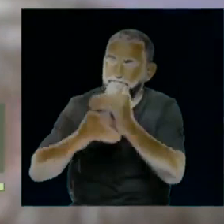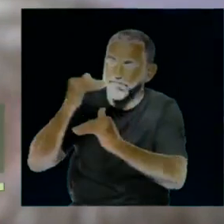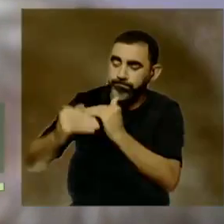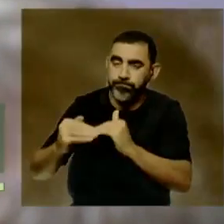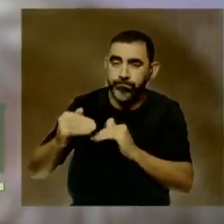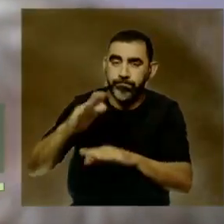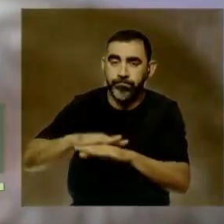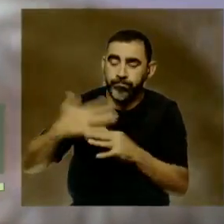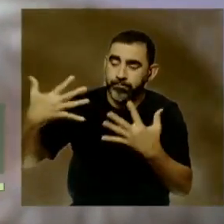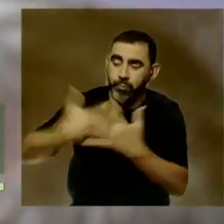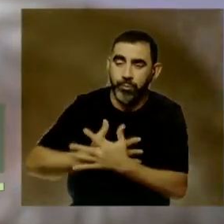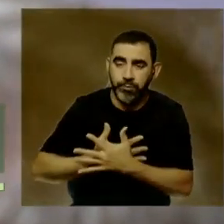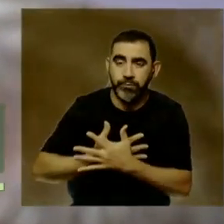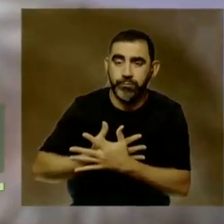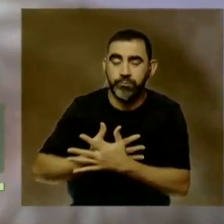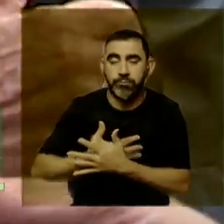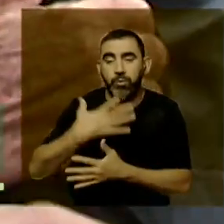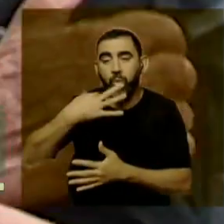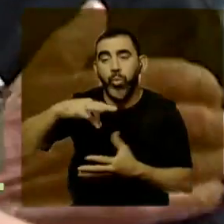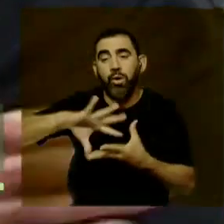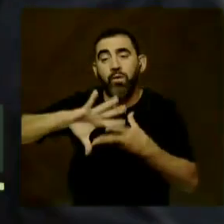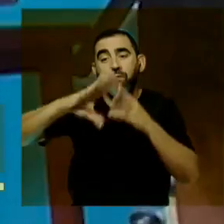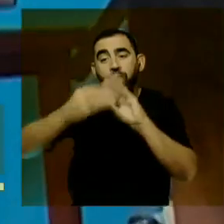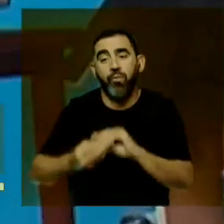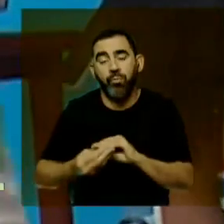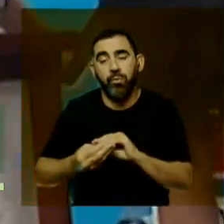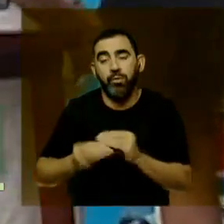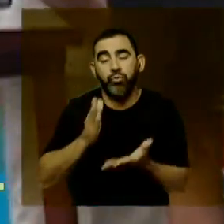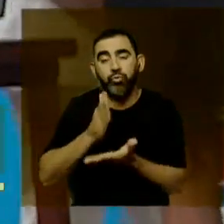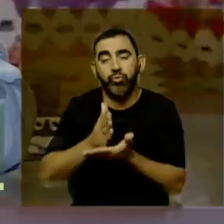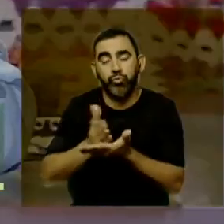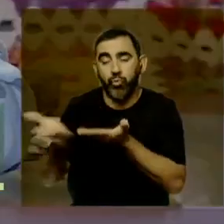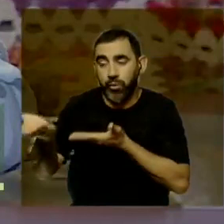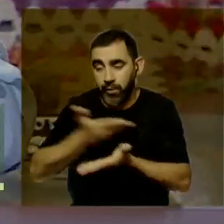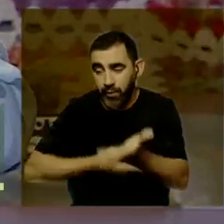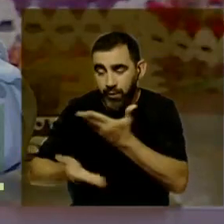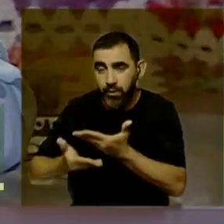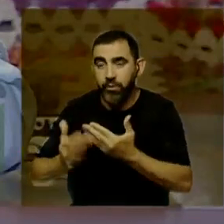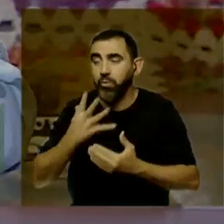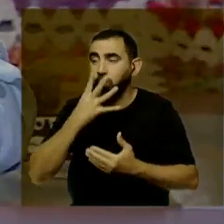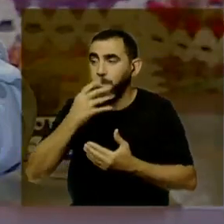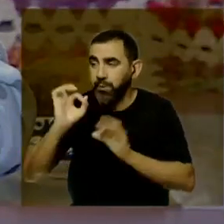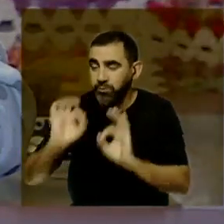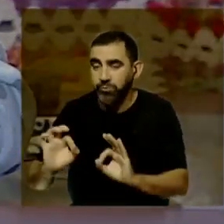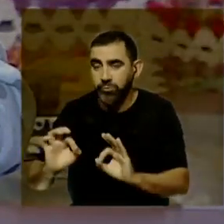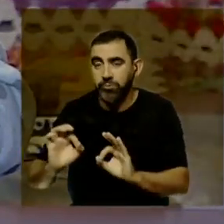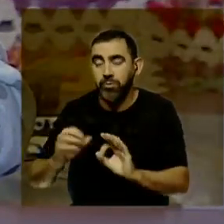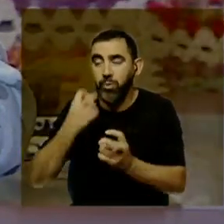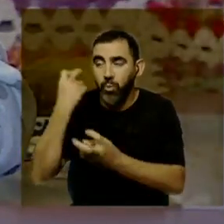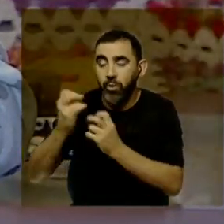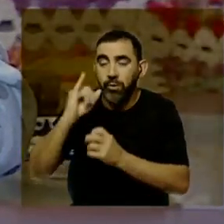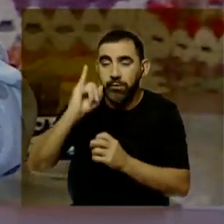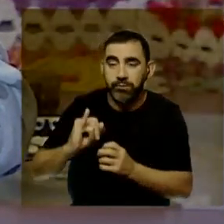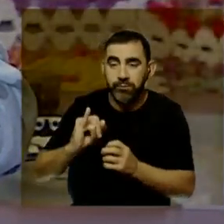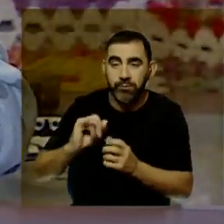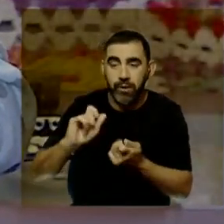momento que está pasando. Y la única forma es con la solidaridad, con la comprensión y con tratar de ver si hay